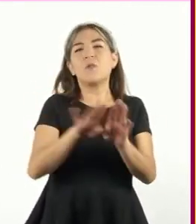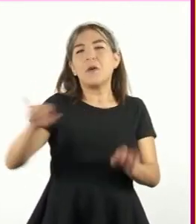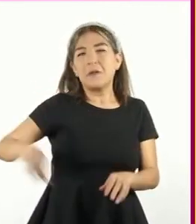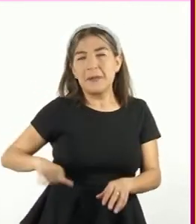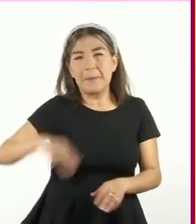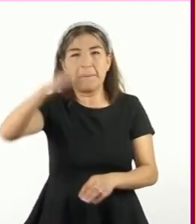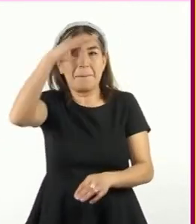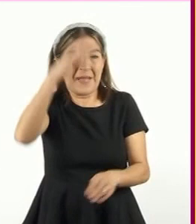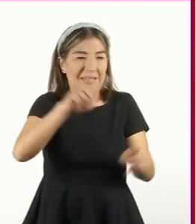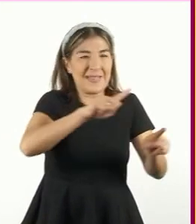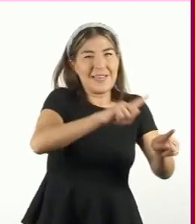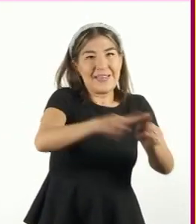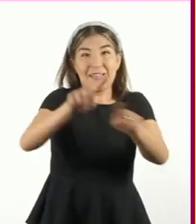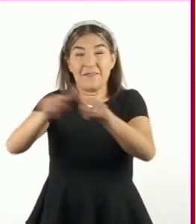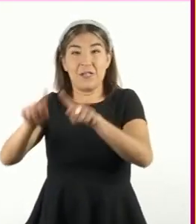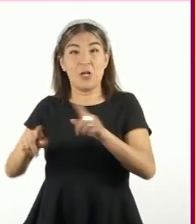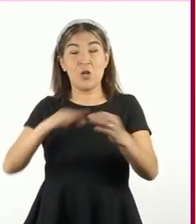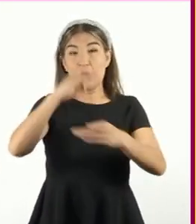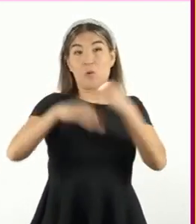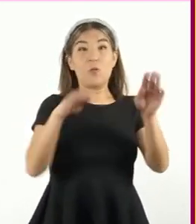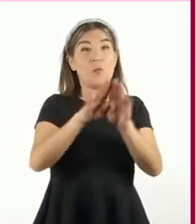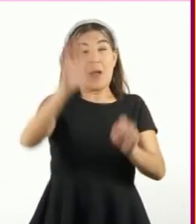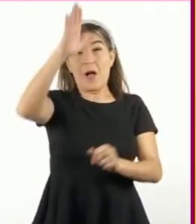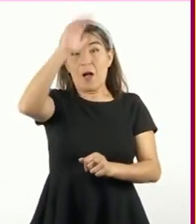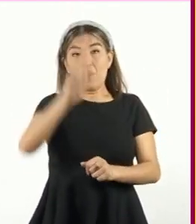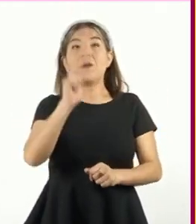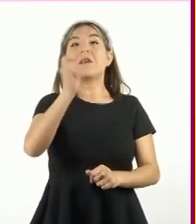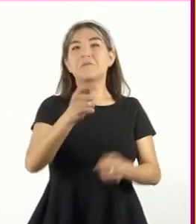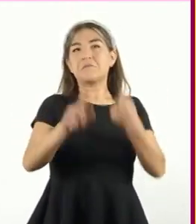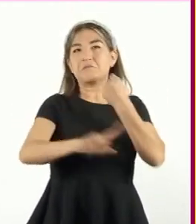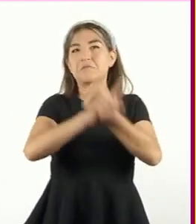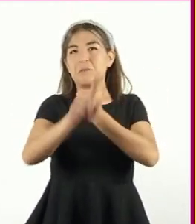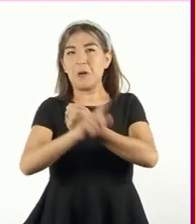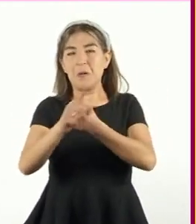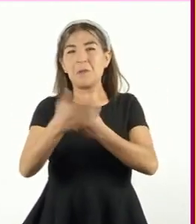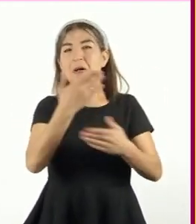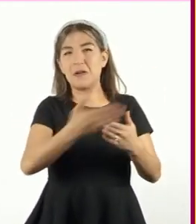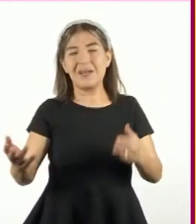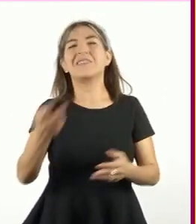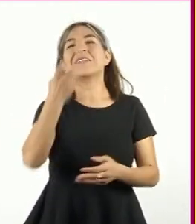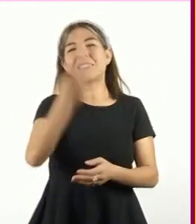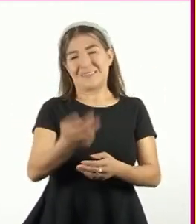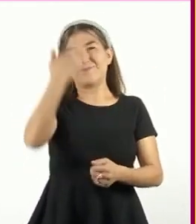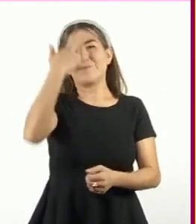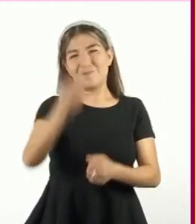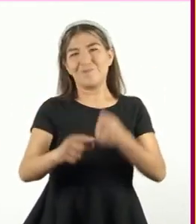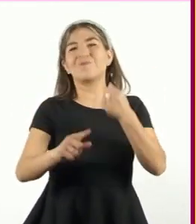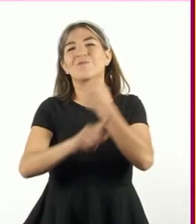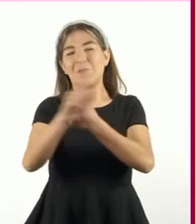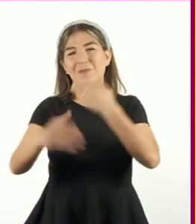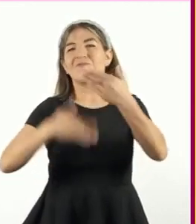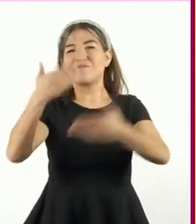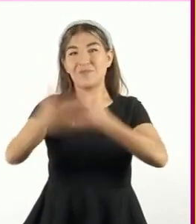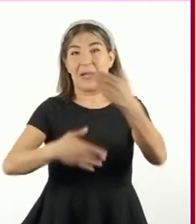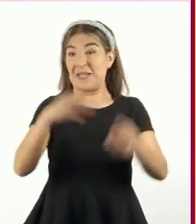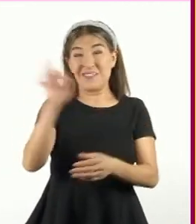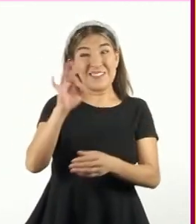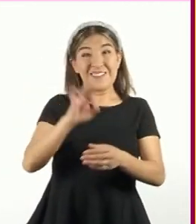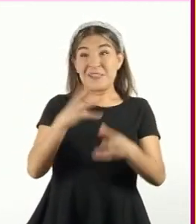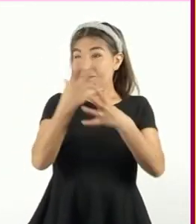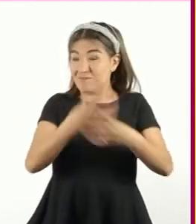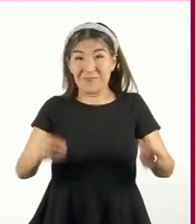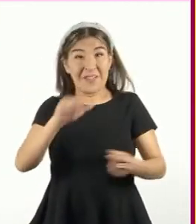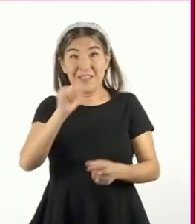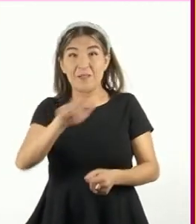pensamientos difieren. No podemos ponernos de acuerdo en alguna situación y surgen los conflictos que, si no se resuelven,